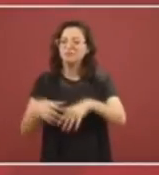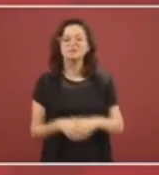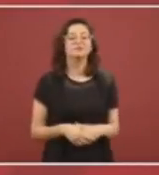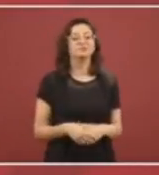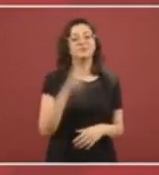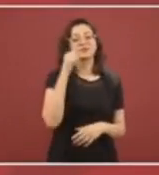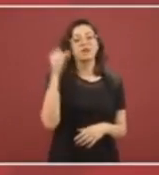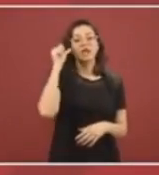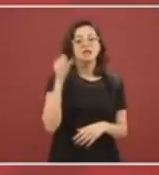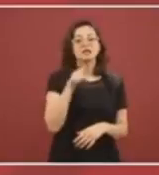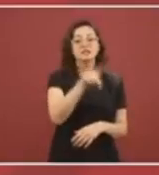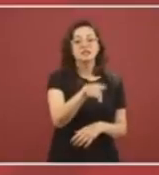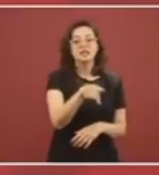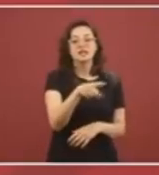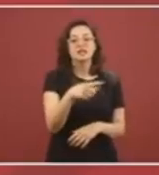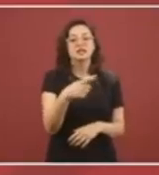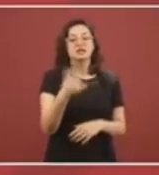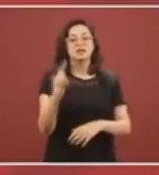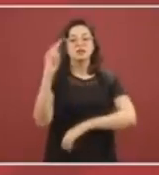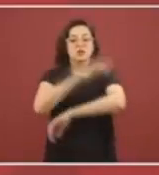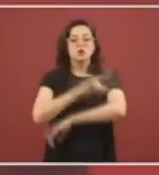mostró: usted está diciendo esto,